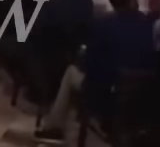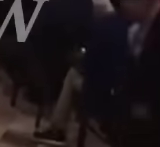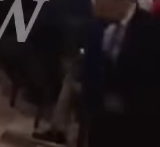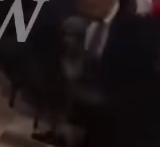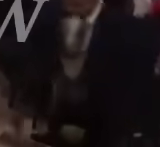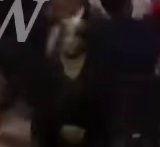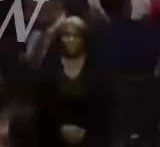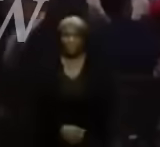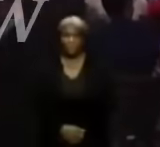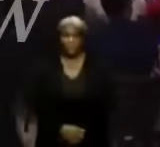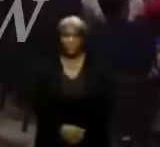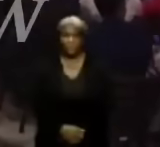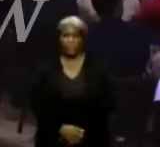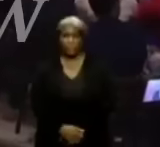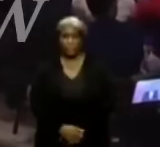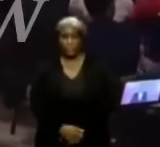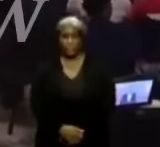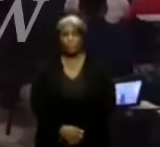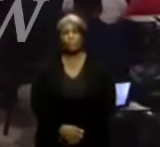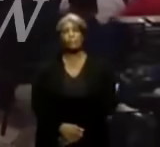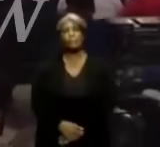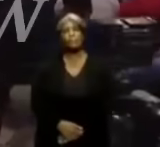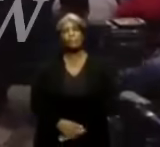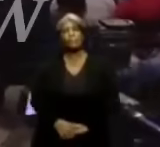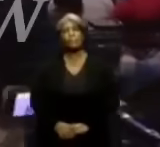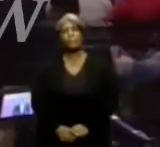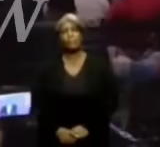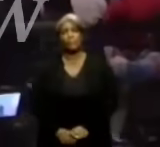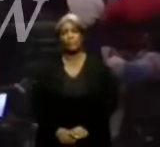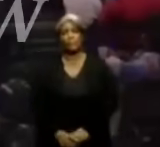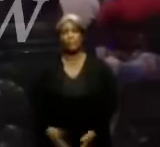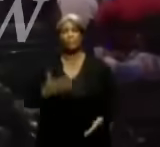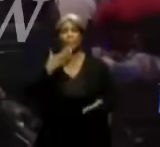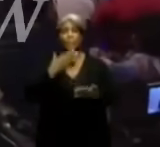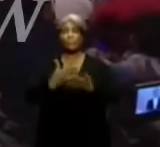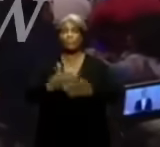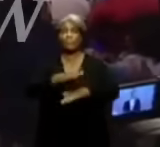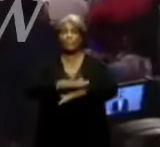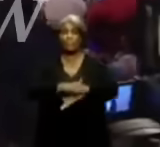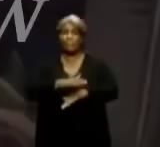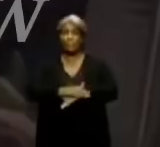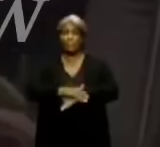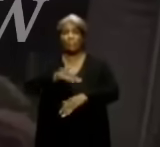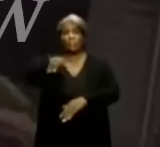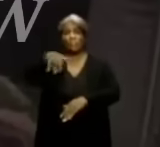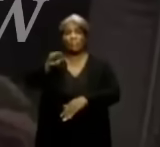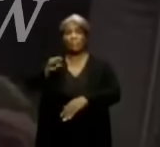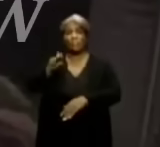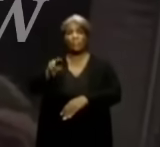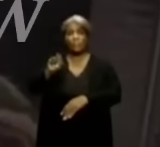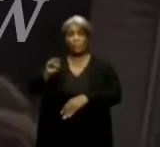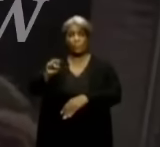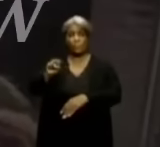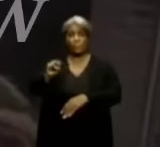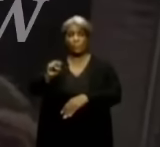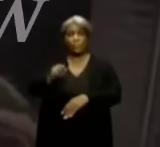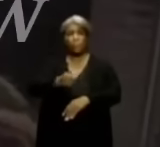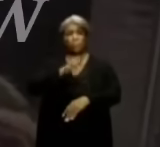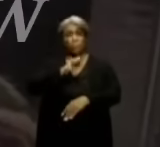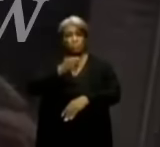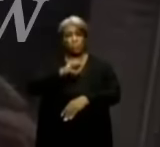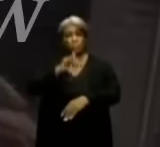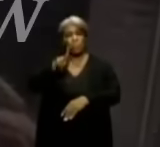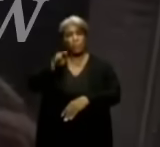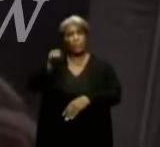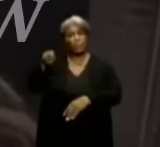Buenas tardes, señor presidente, y para todos los aquí presentes. Jesús Camilo, periodista de RNN Canal 27,